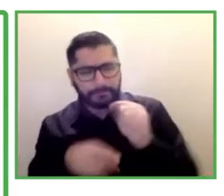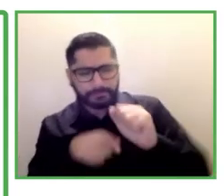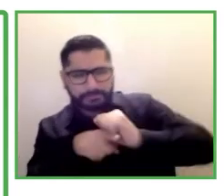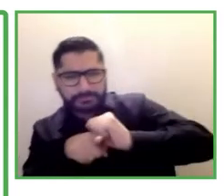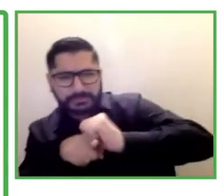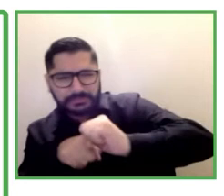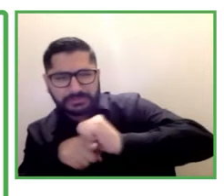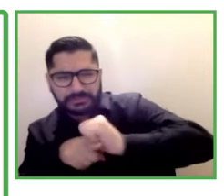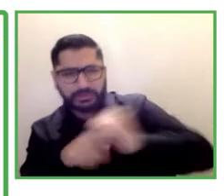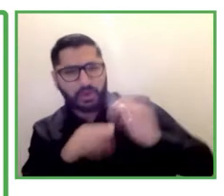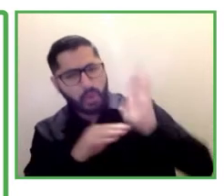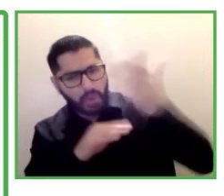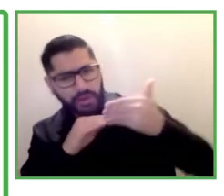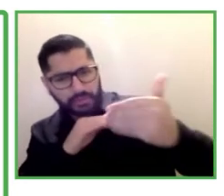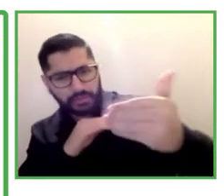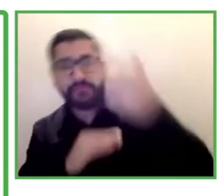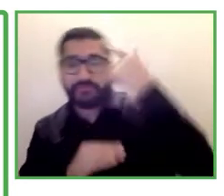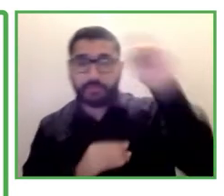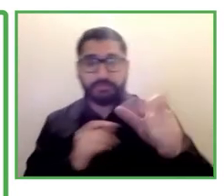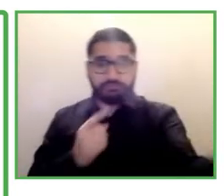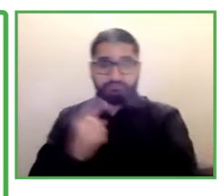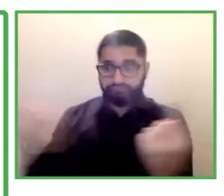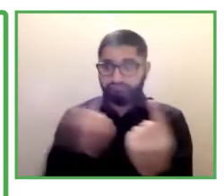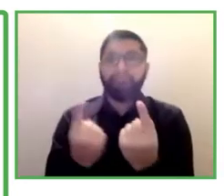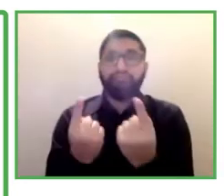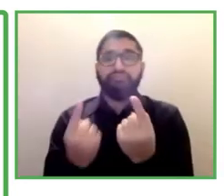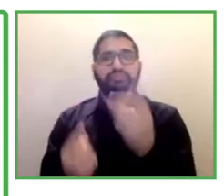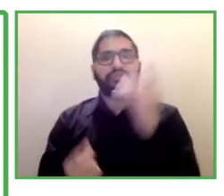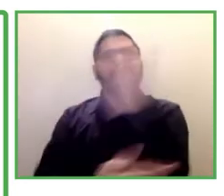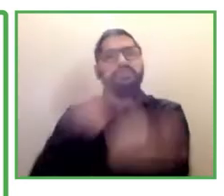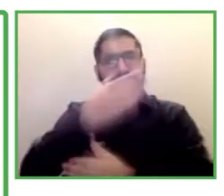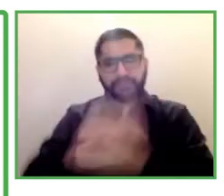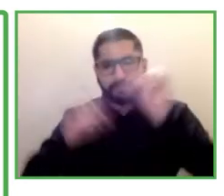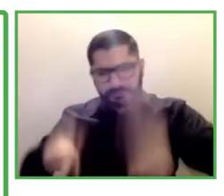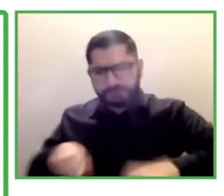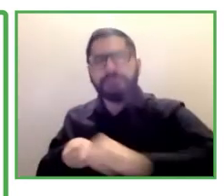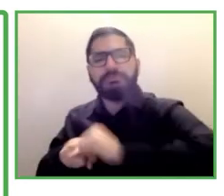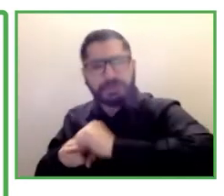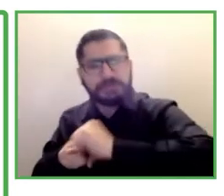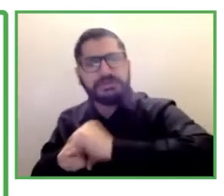los consejos para tener éxito en esto. En primer lugar, la conciencia.